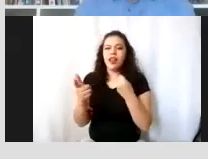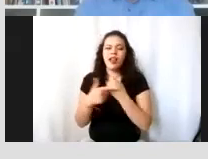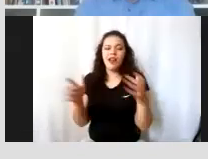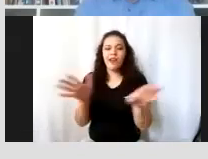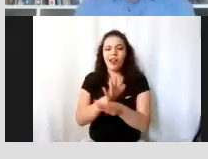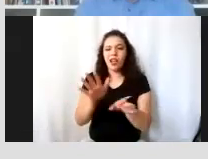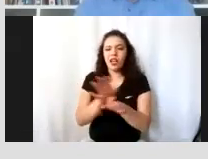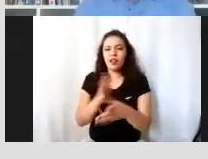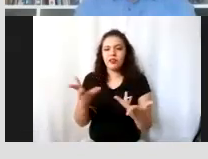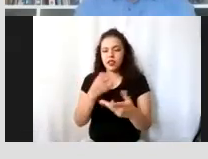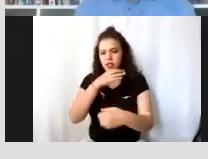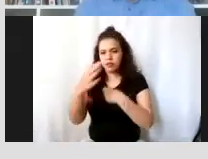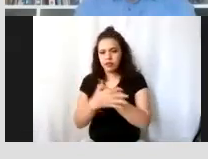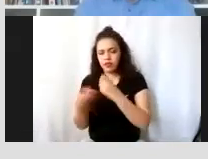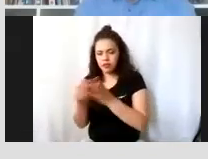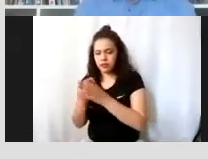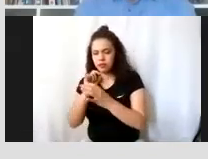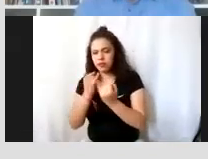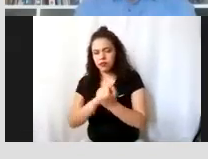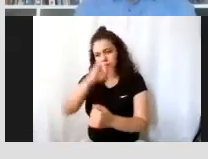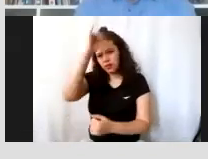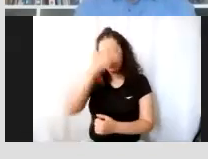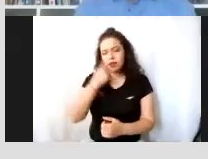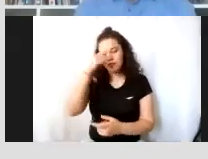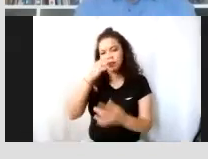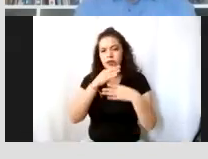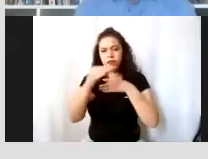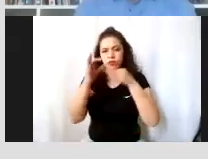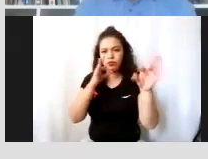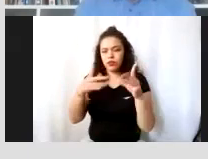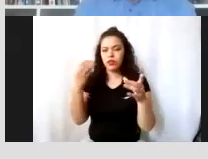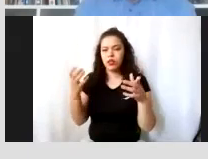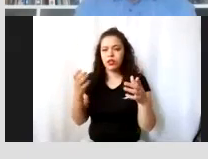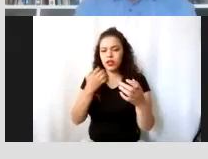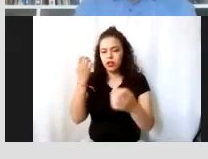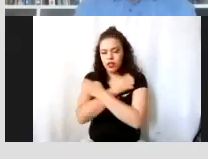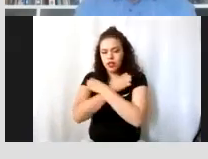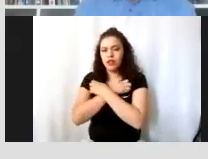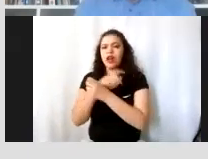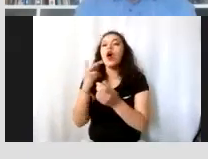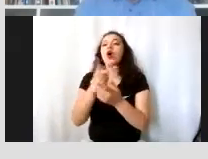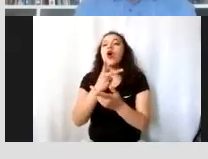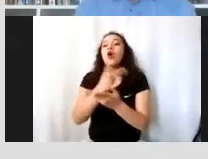presente aviso de privacidad y toma de imágenes para difundir proyectos educativos y programas culturales.